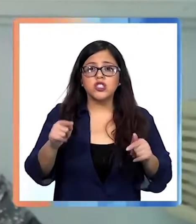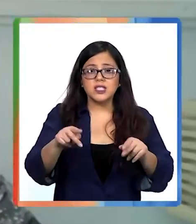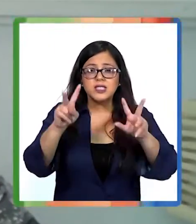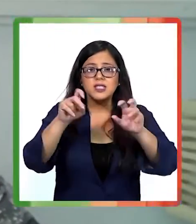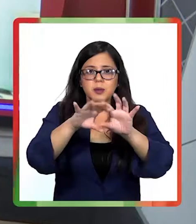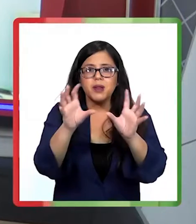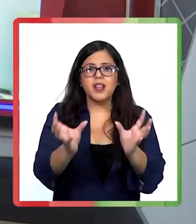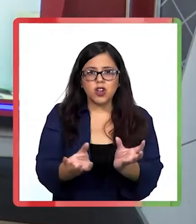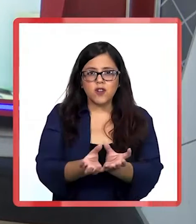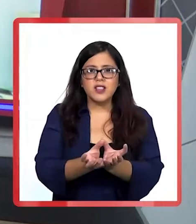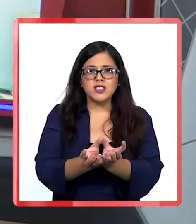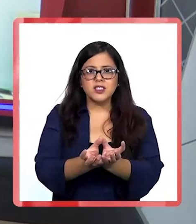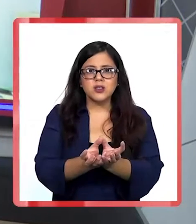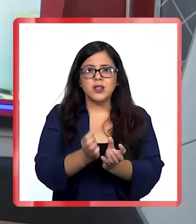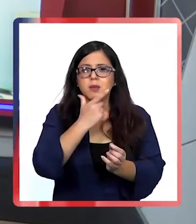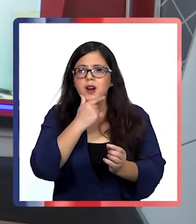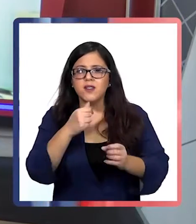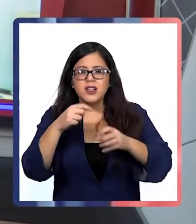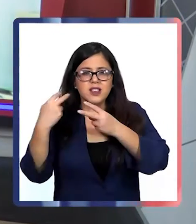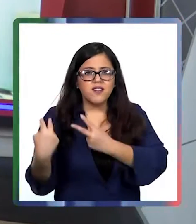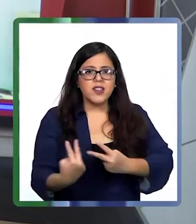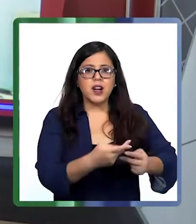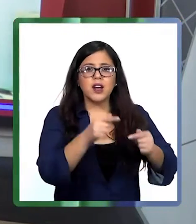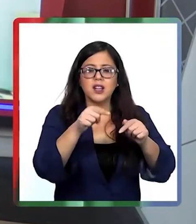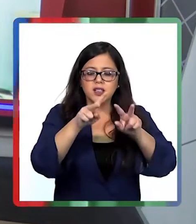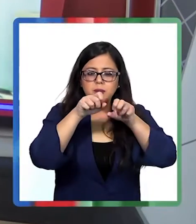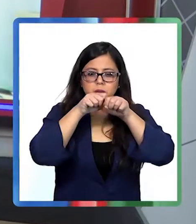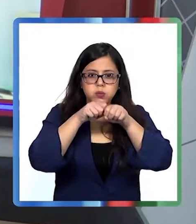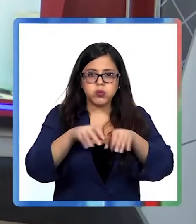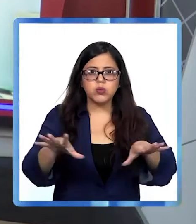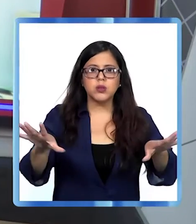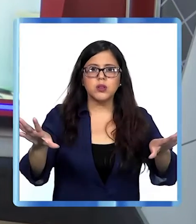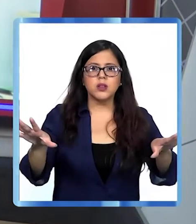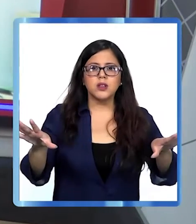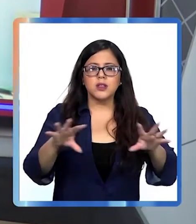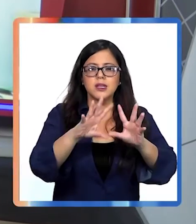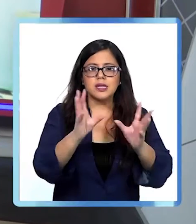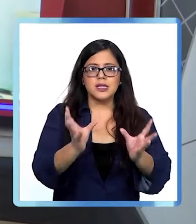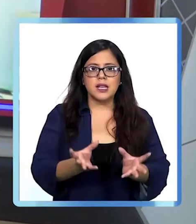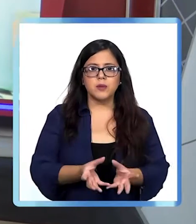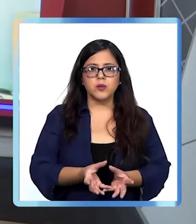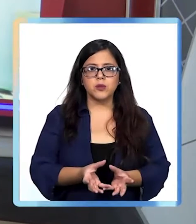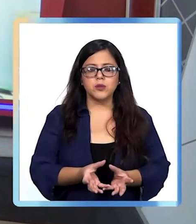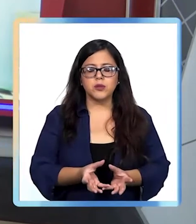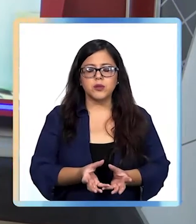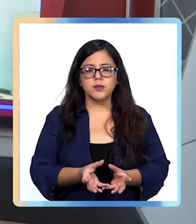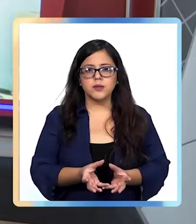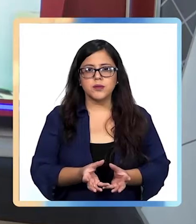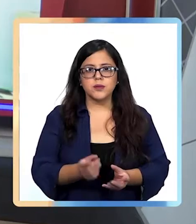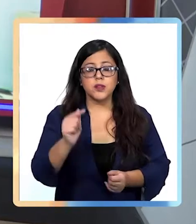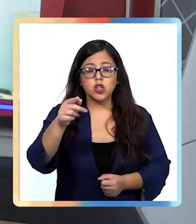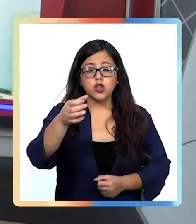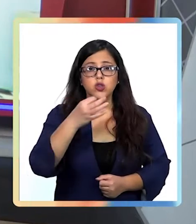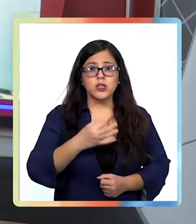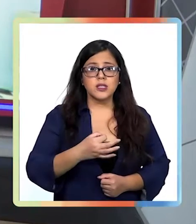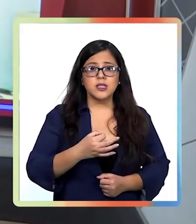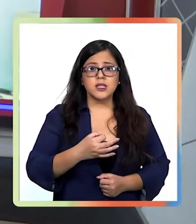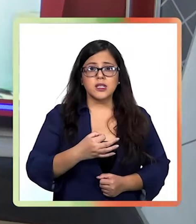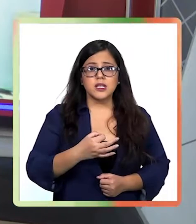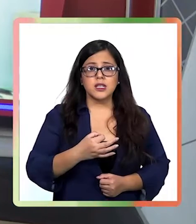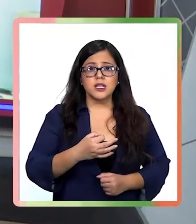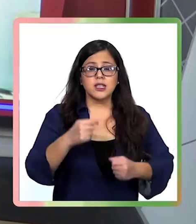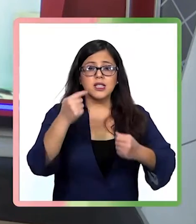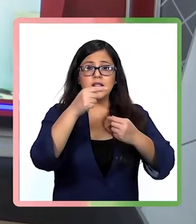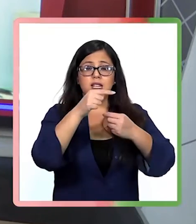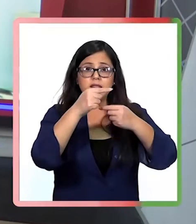virus. Por lo tanto, es el costo de la globalización, esta diseminación facilitada dentro del mundo. Ahora, lo